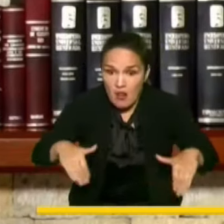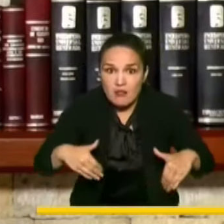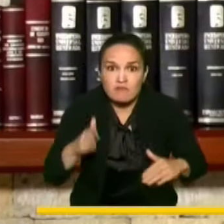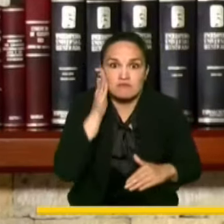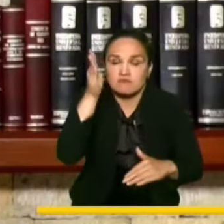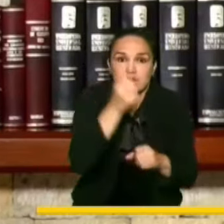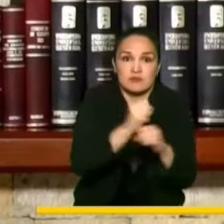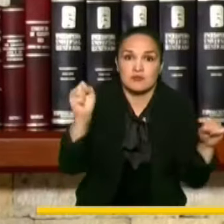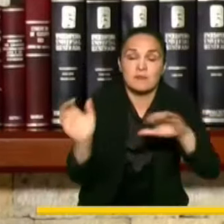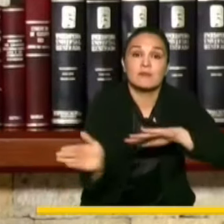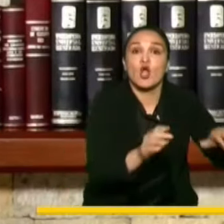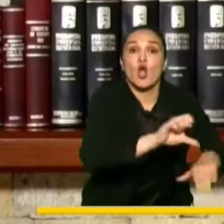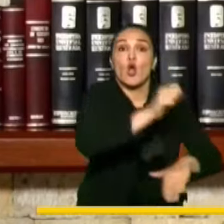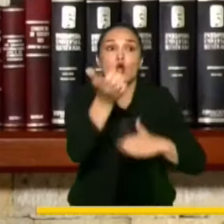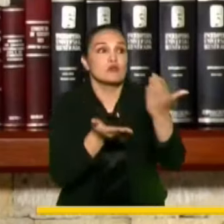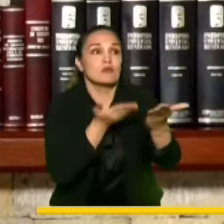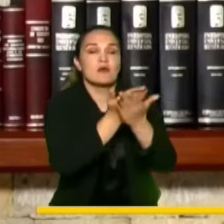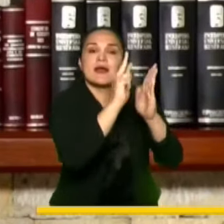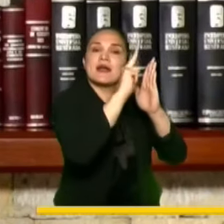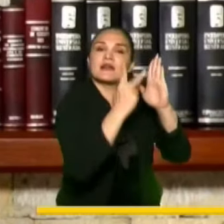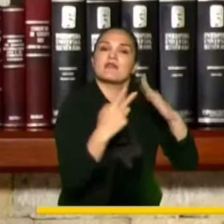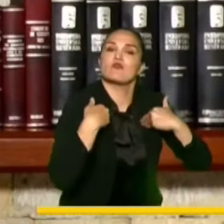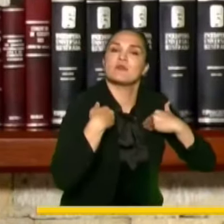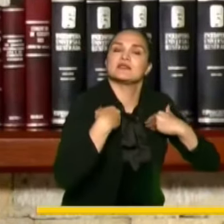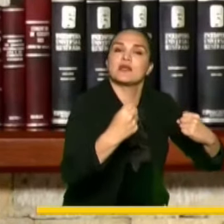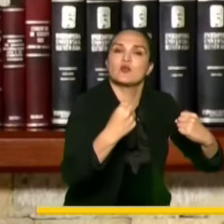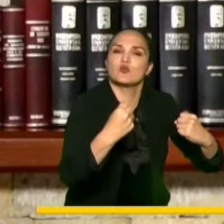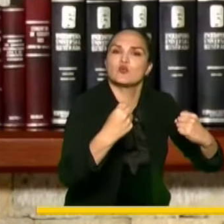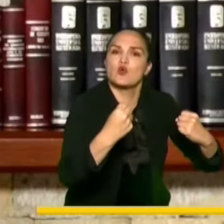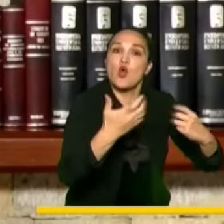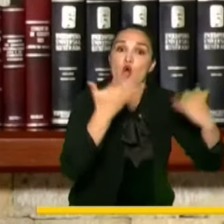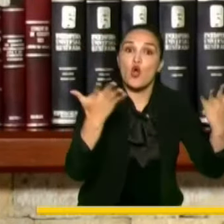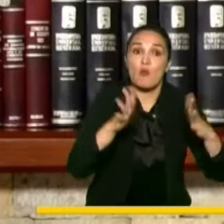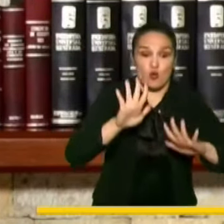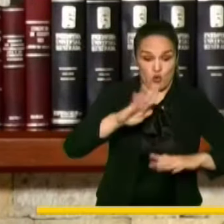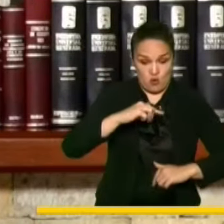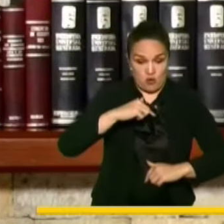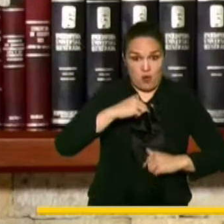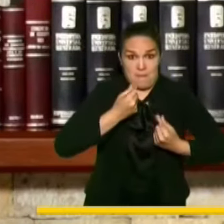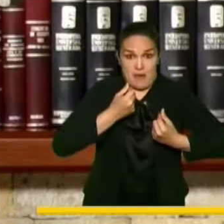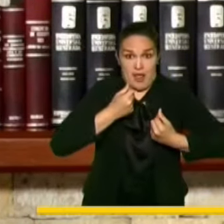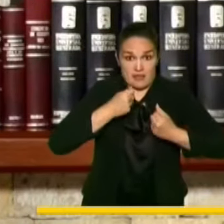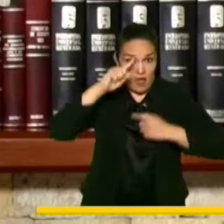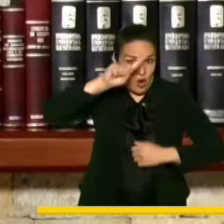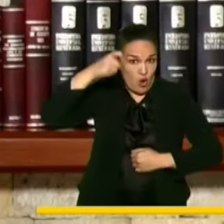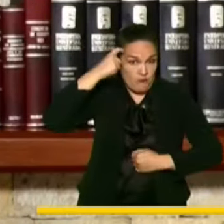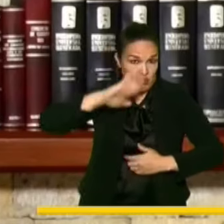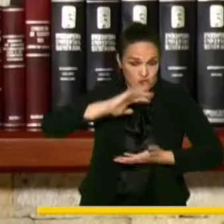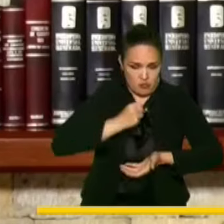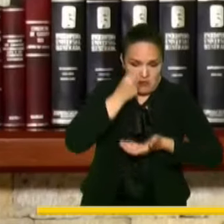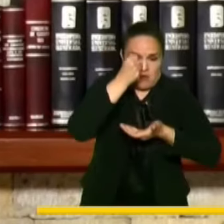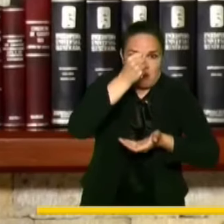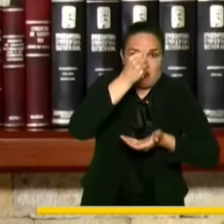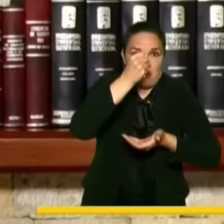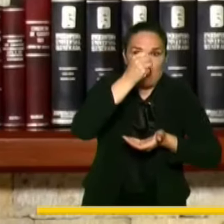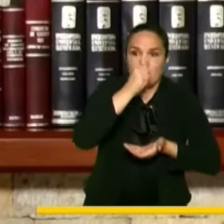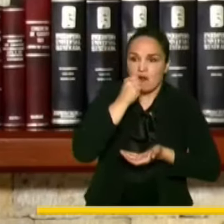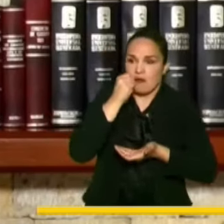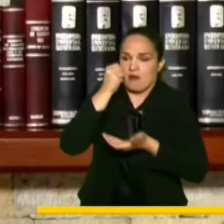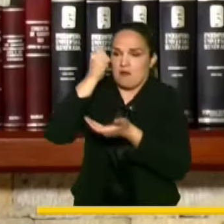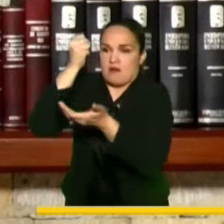salud, quitando una intermediación de recursos públicos que condenó a los hospitales y clínicas a